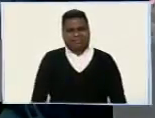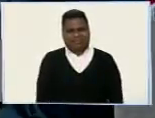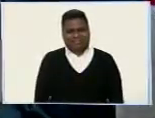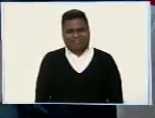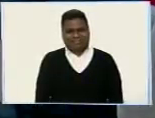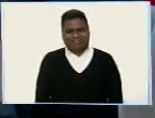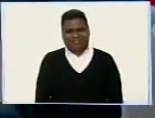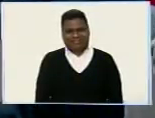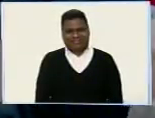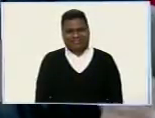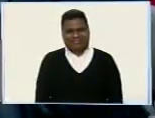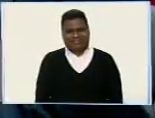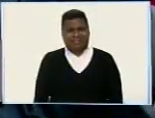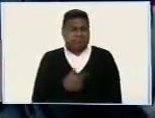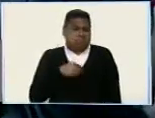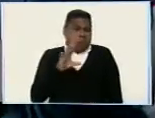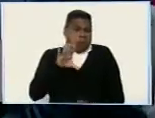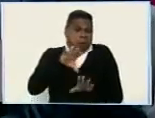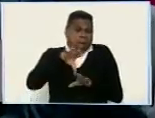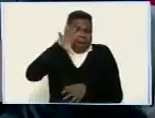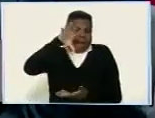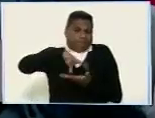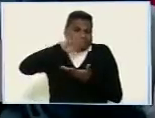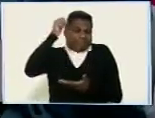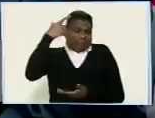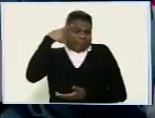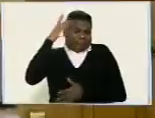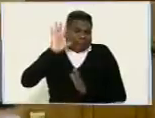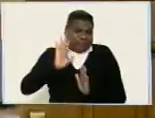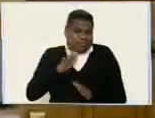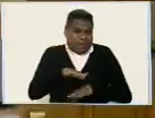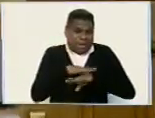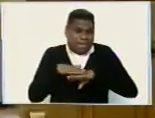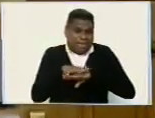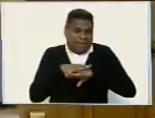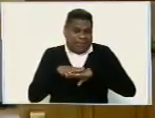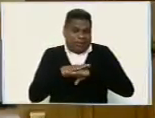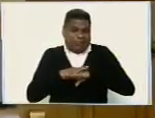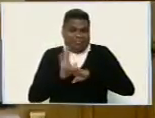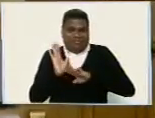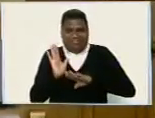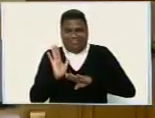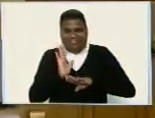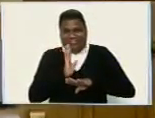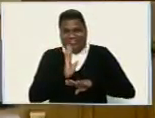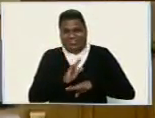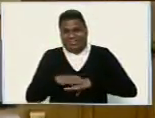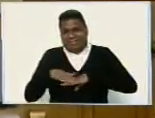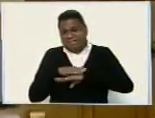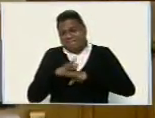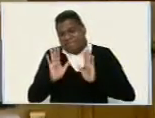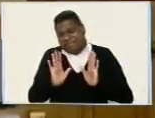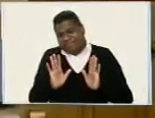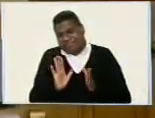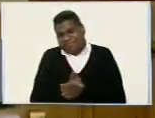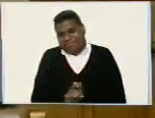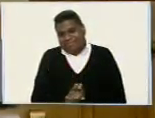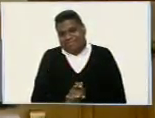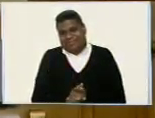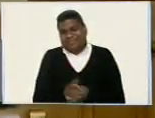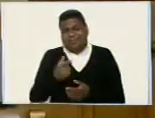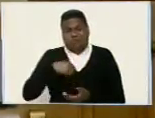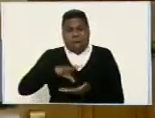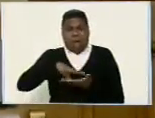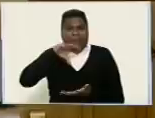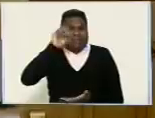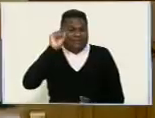Claro, es lo que uno aprendió, y si se siente aludido, le pido disculpas aquí en plena, ¿eh? Pero es lo que uno